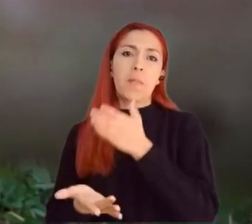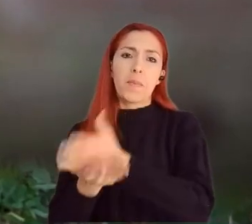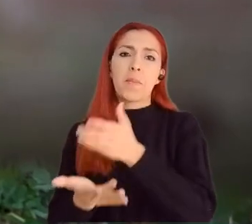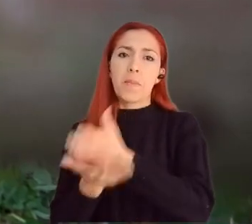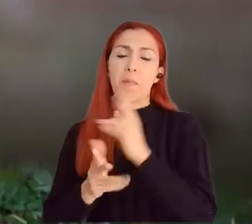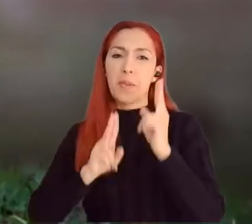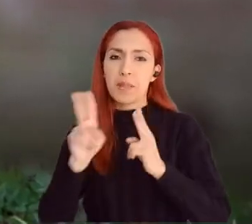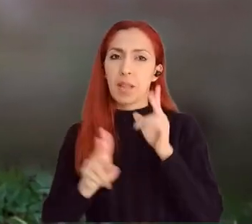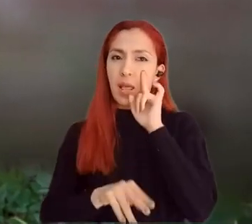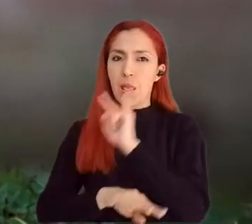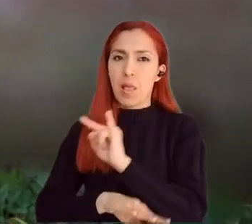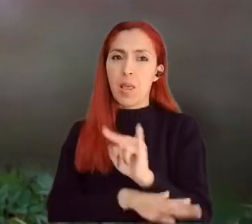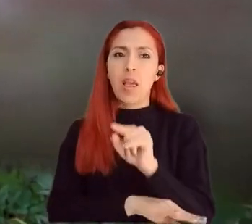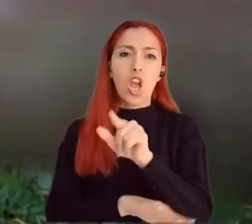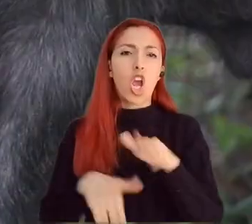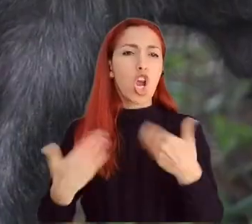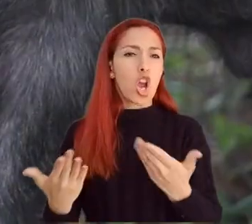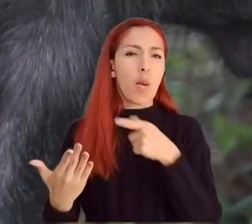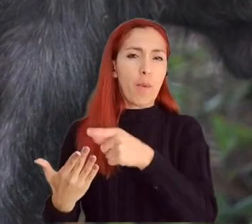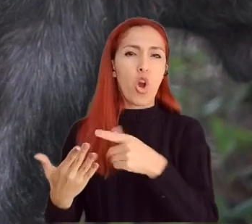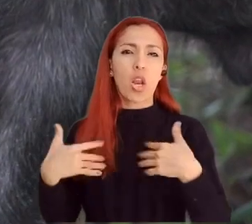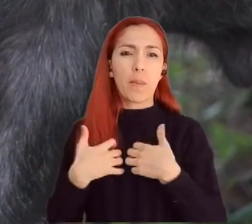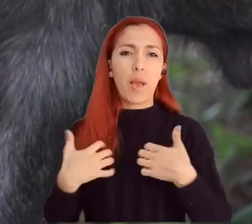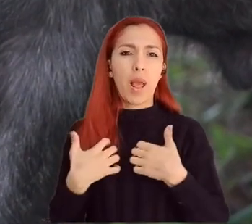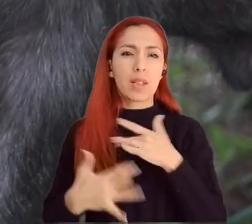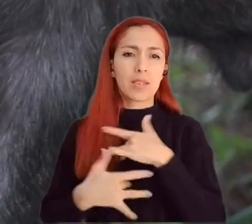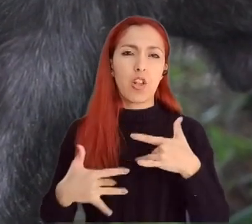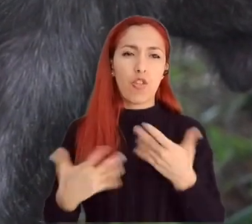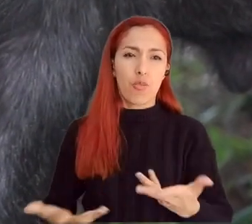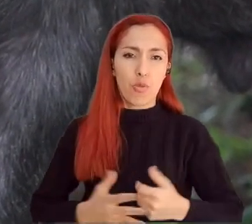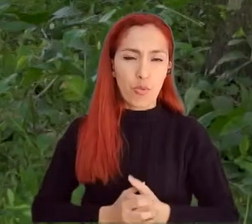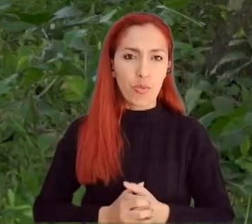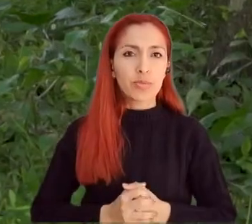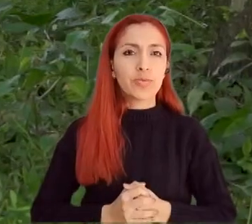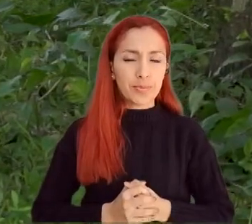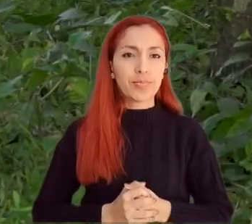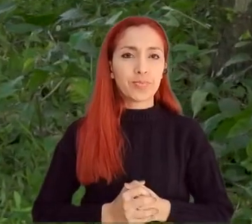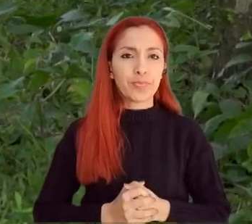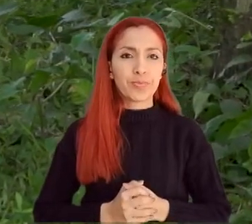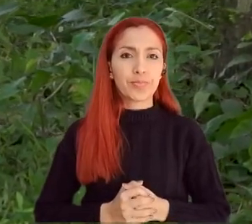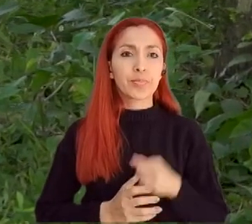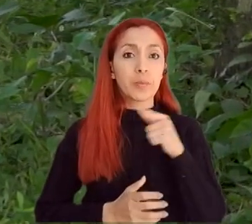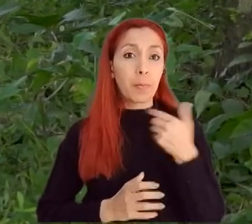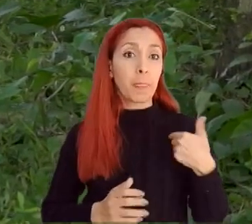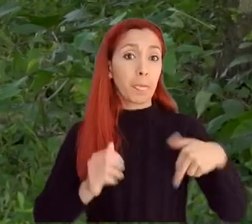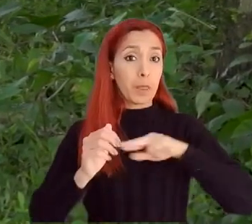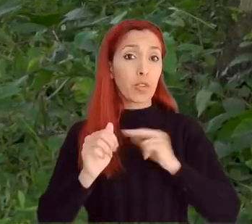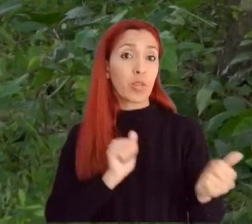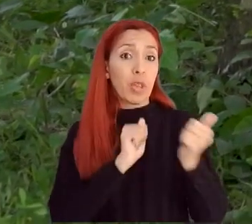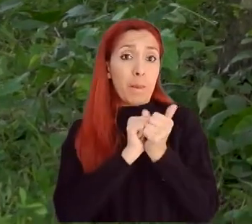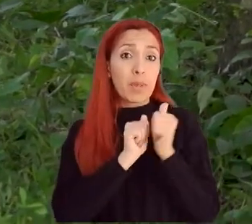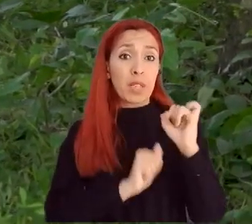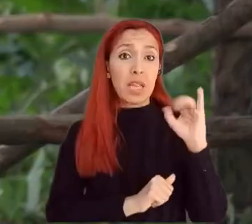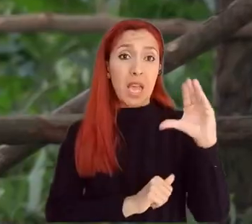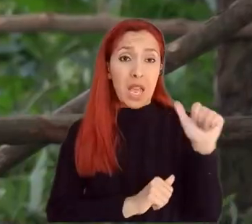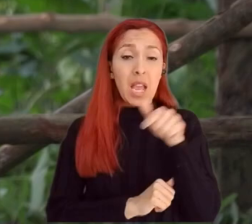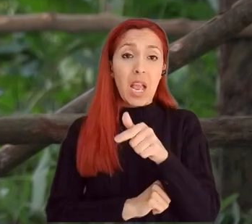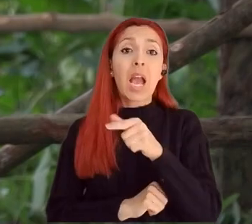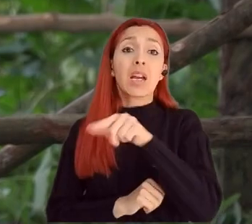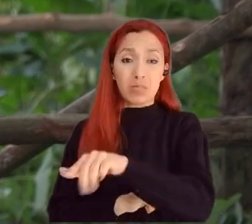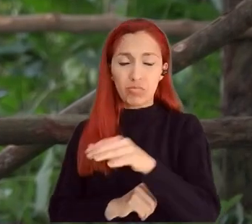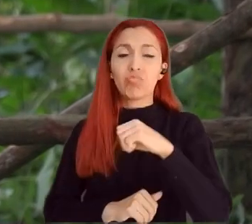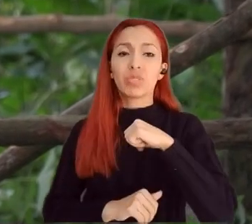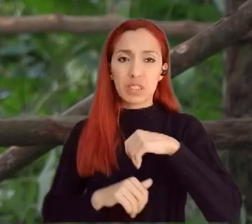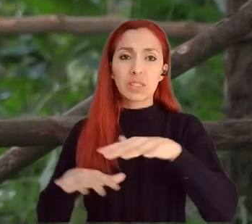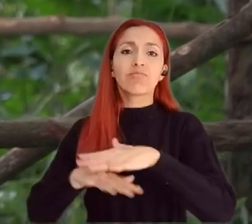visitando y vigilando el estado general de estos animales. A través del acompañamiento del ICA a las producciones pecuarias